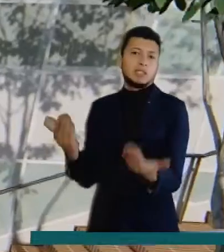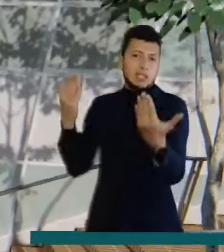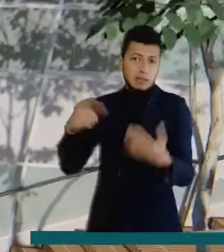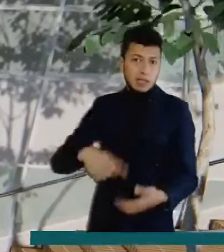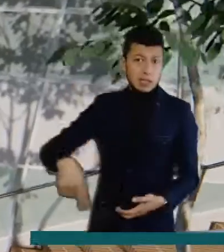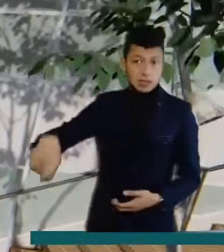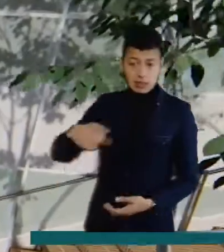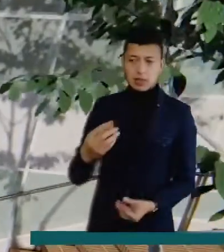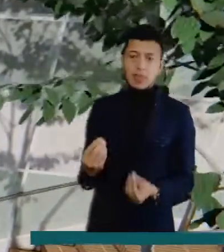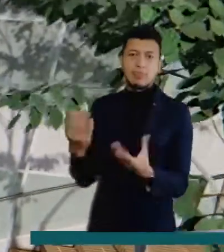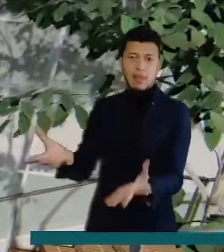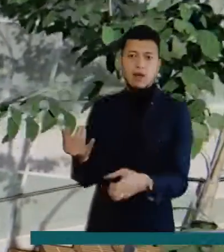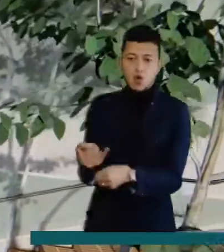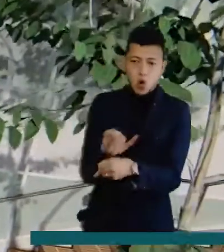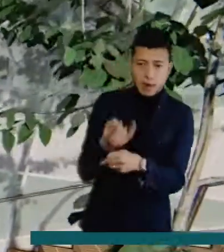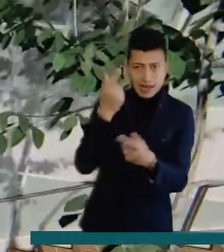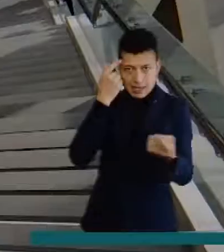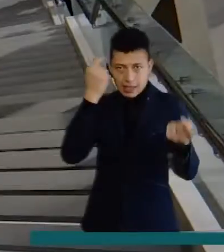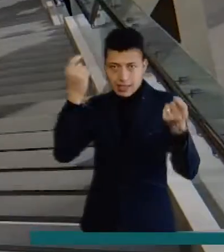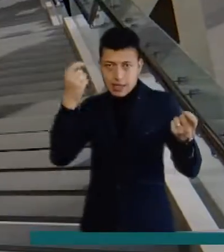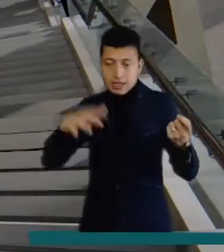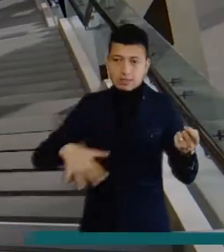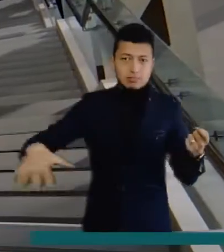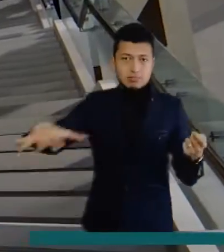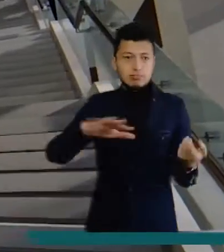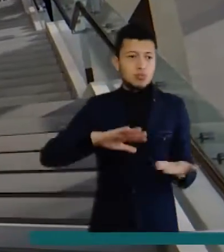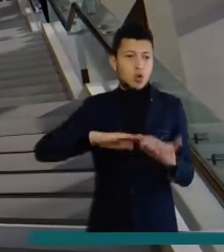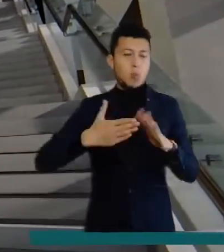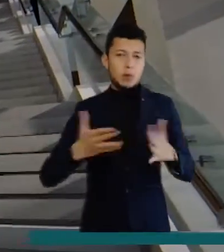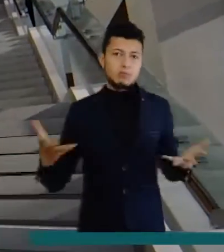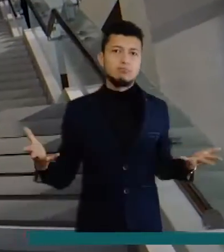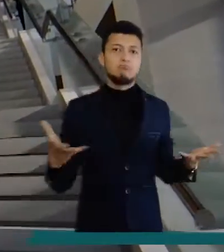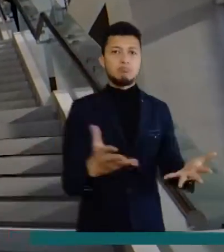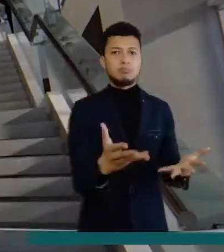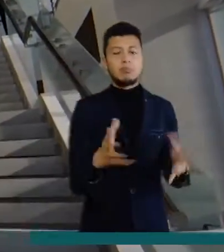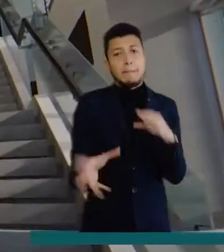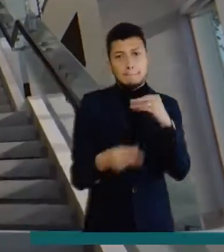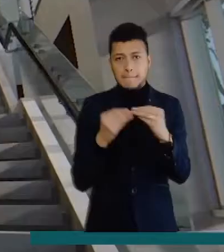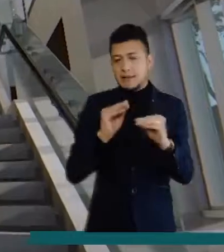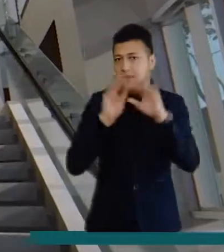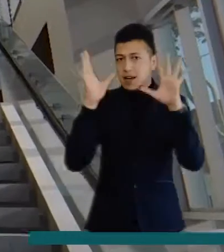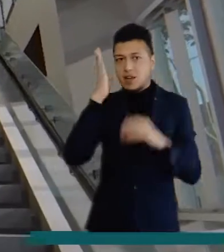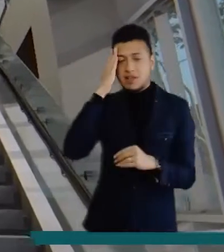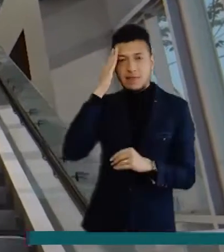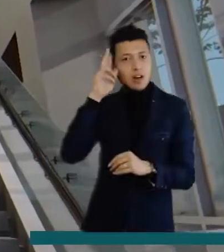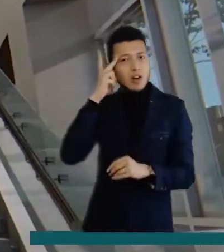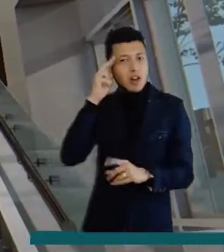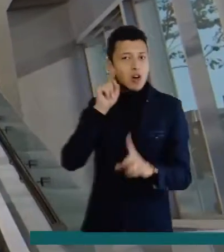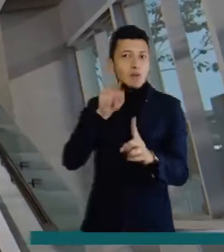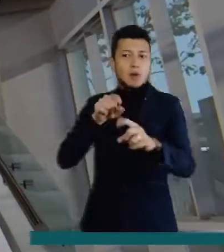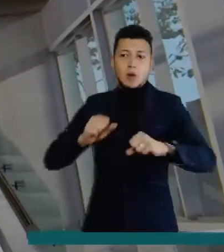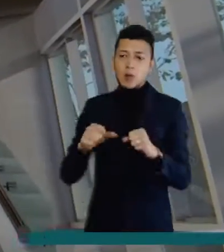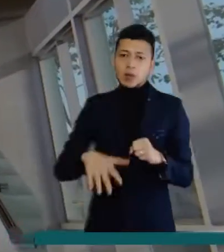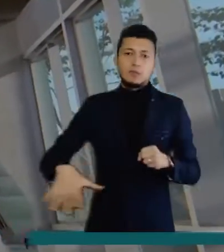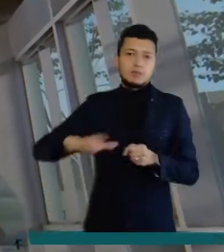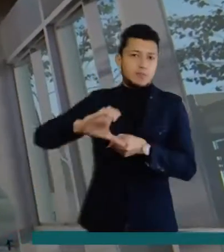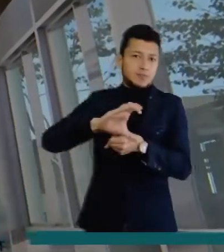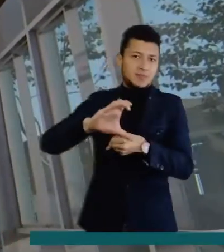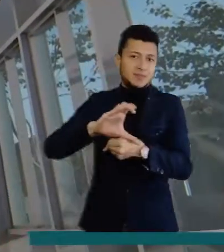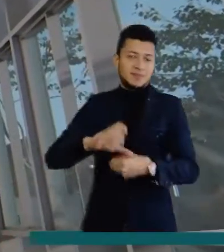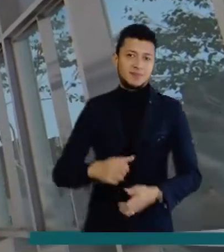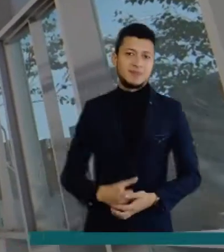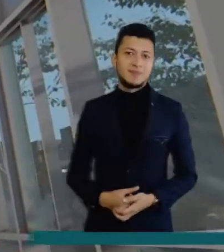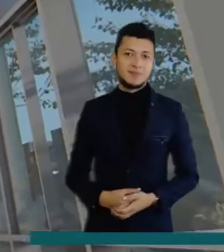va a dar un urbanismo estratégico en pro de la comunidad y por supuesto de la ciudad de Bogotá.